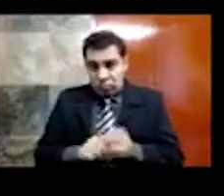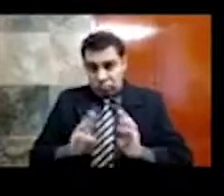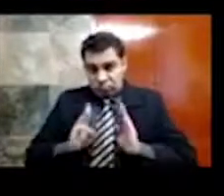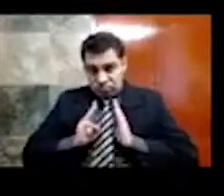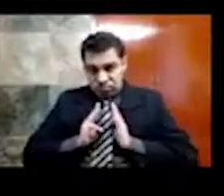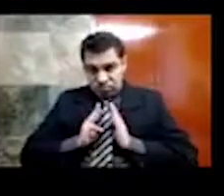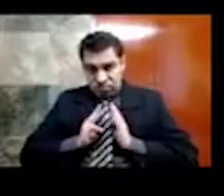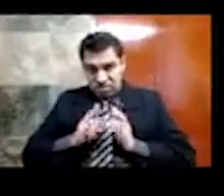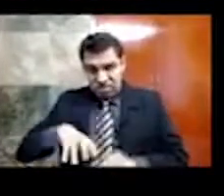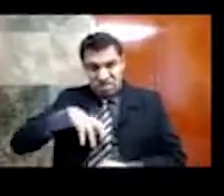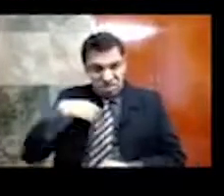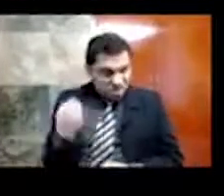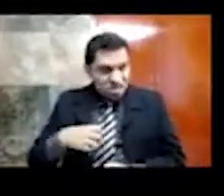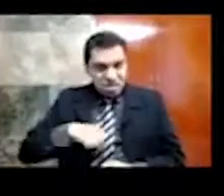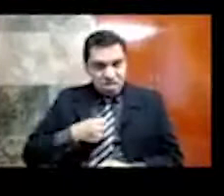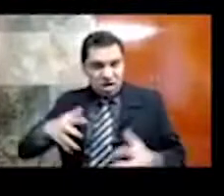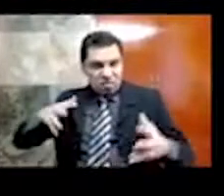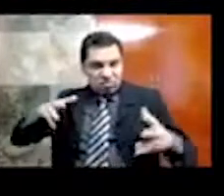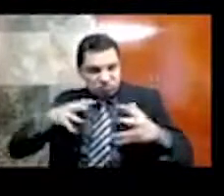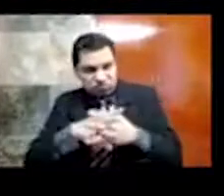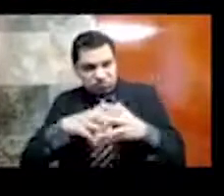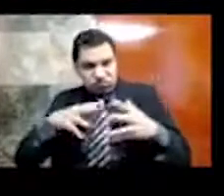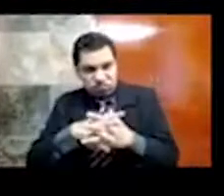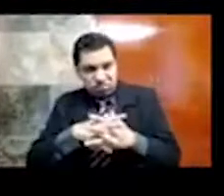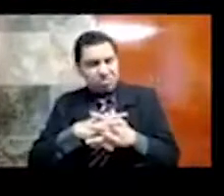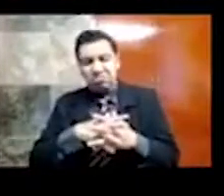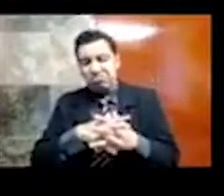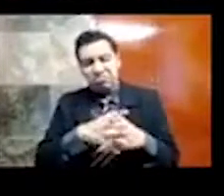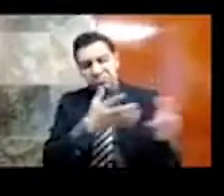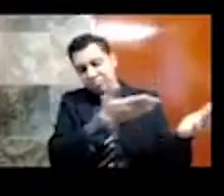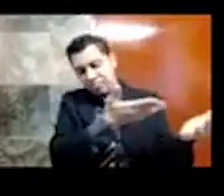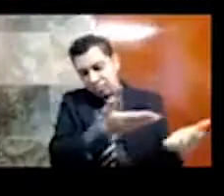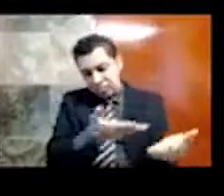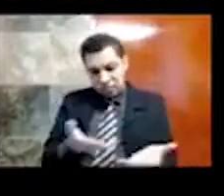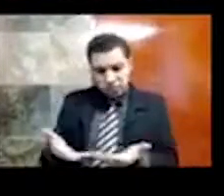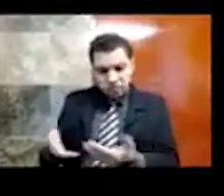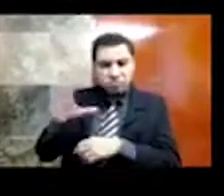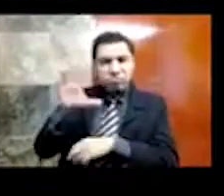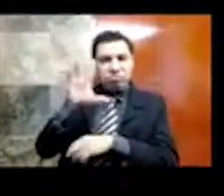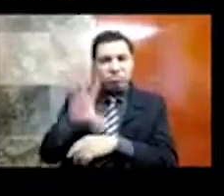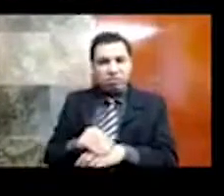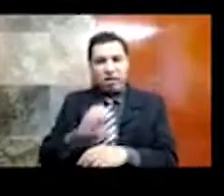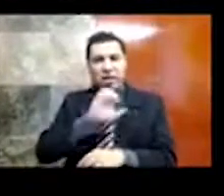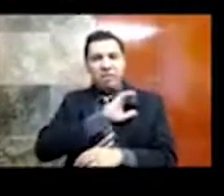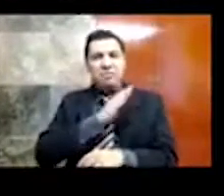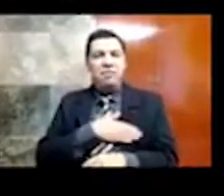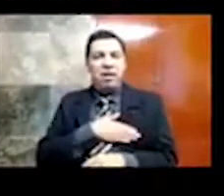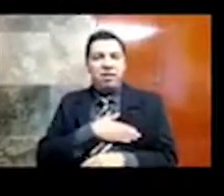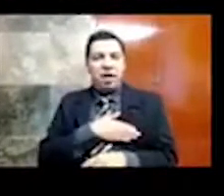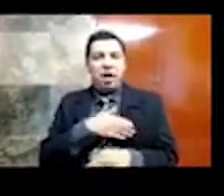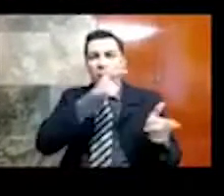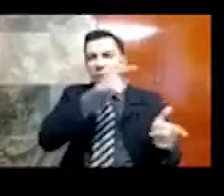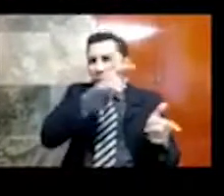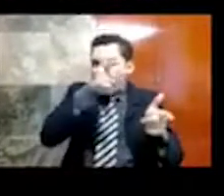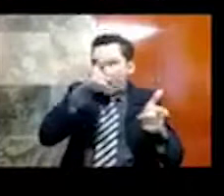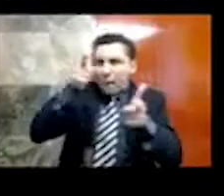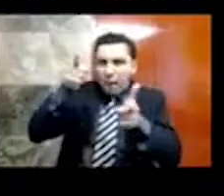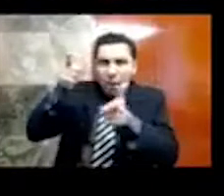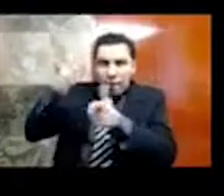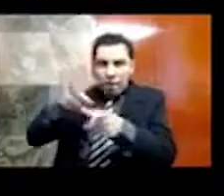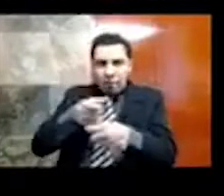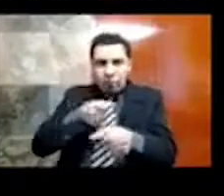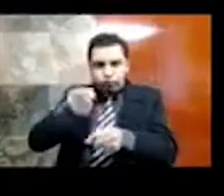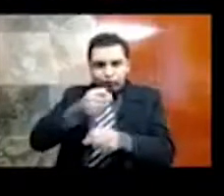habiendo tenido todo ese bagaje sagrado y cultural en menos de